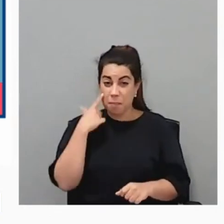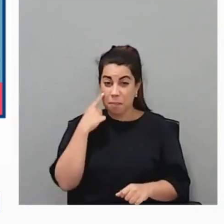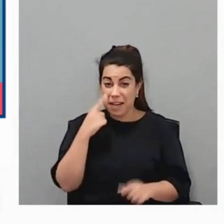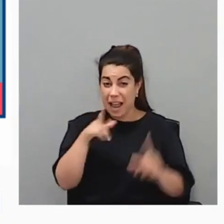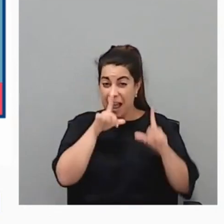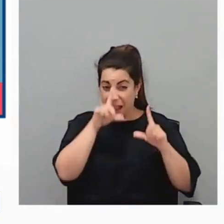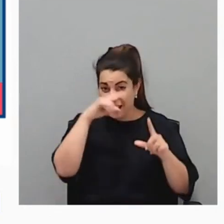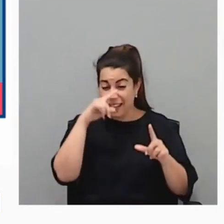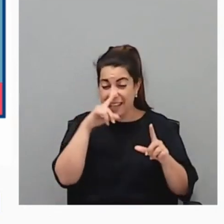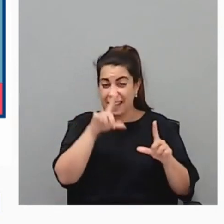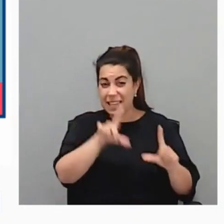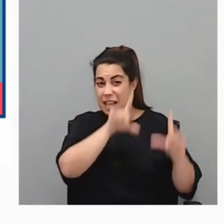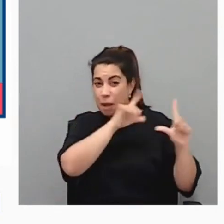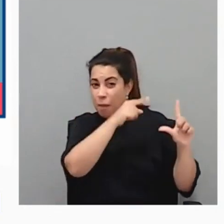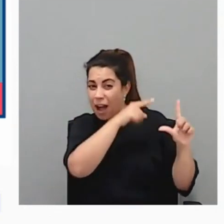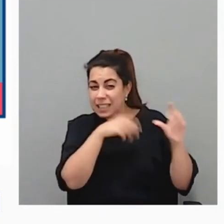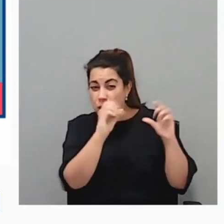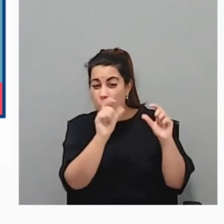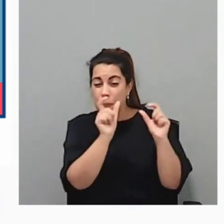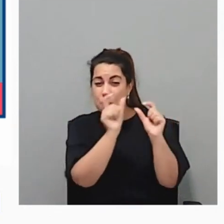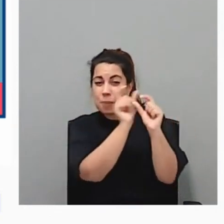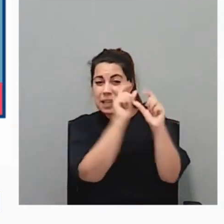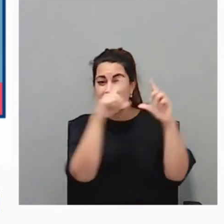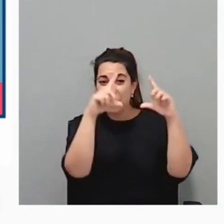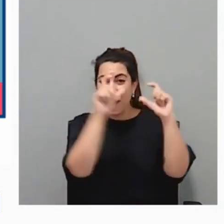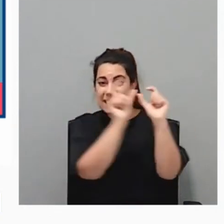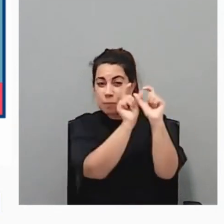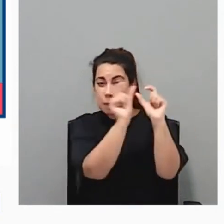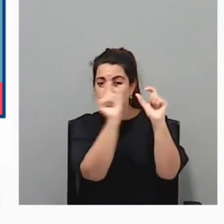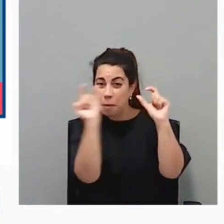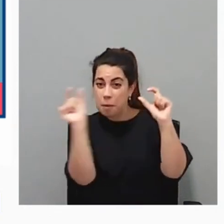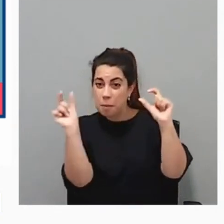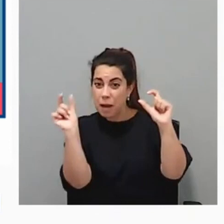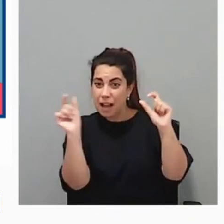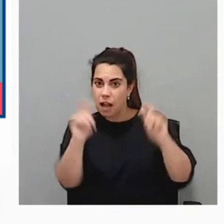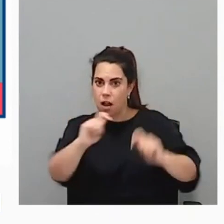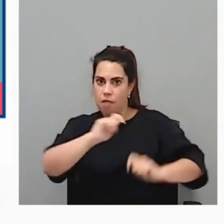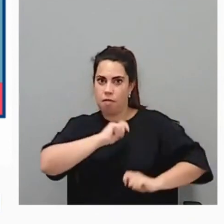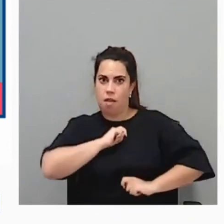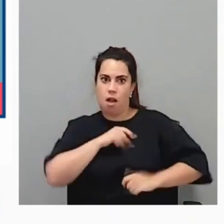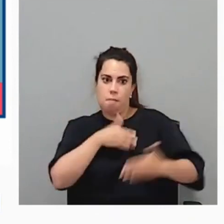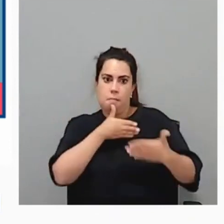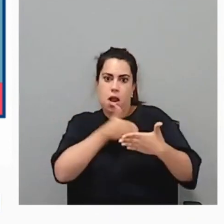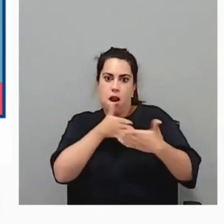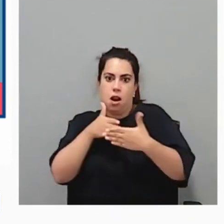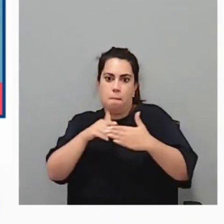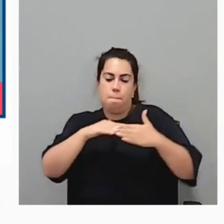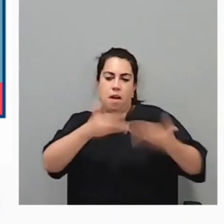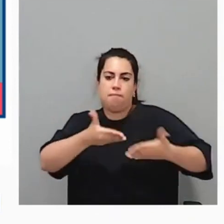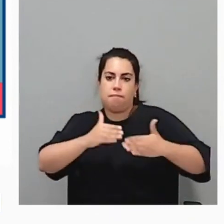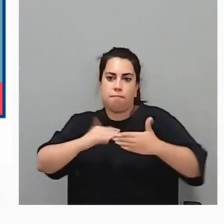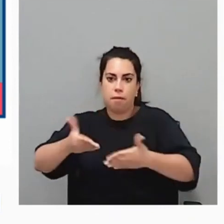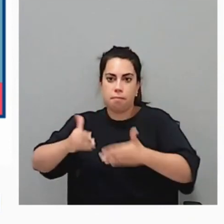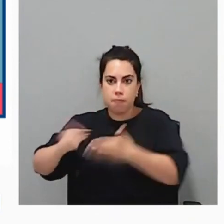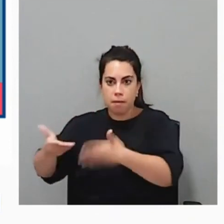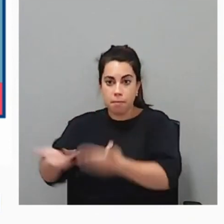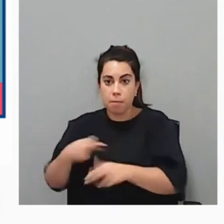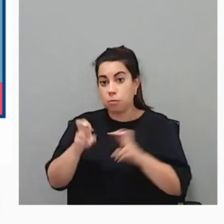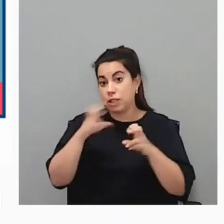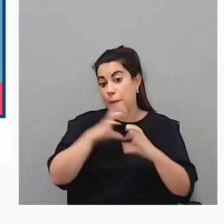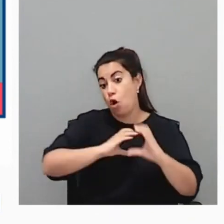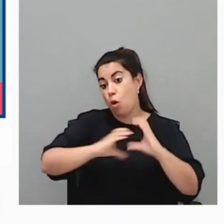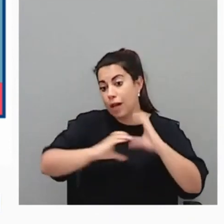pequeños pictogramas, esas pequeñas imágenes que permiten pues, superar todas esas barreras que los niños podrían tener a nivel de comunicación